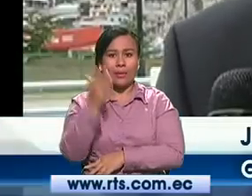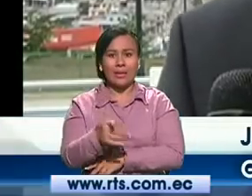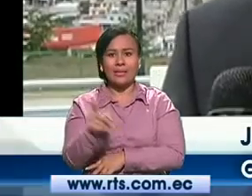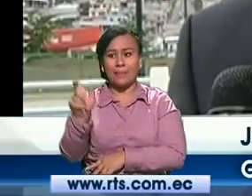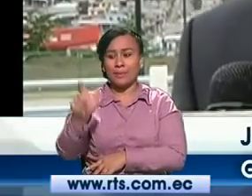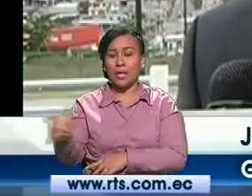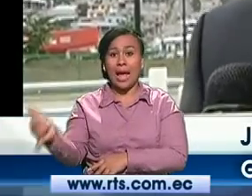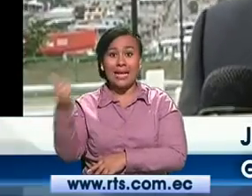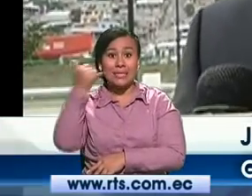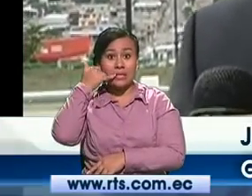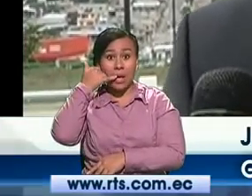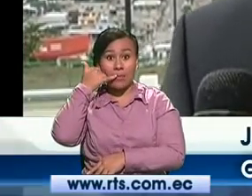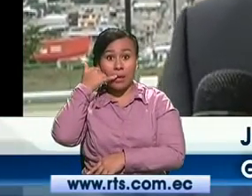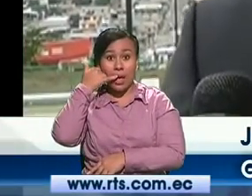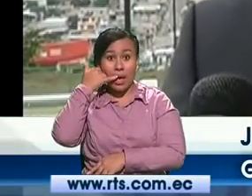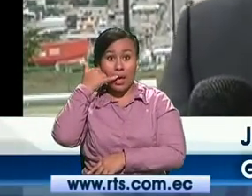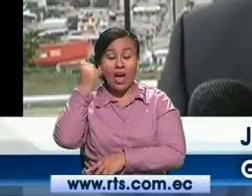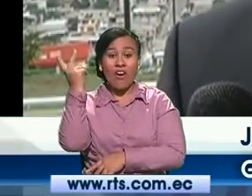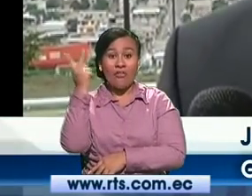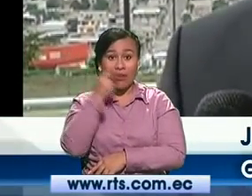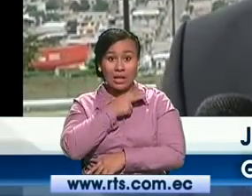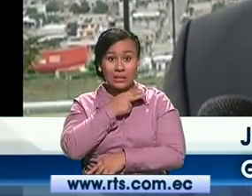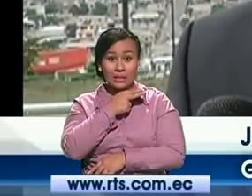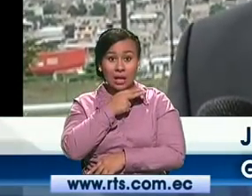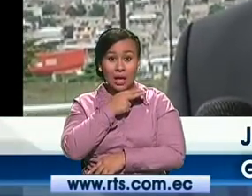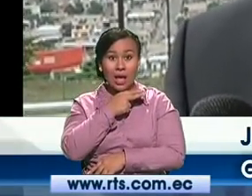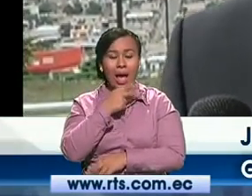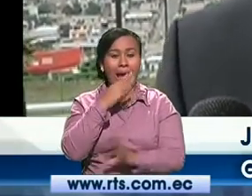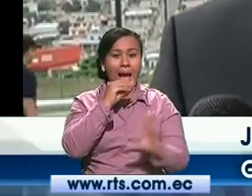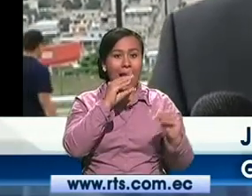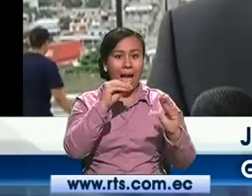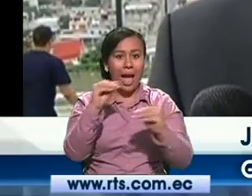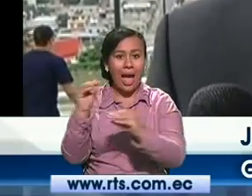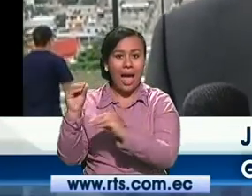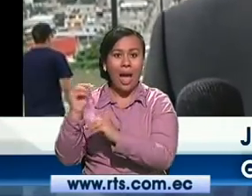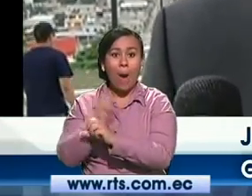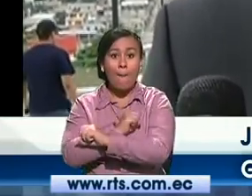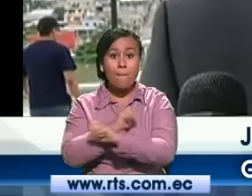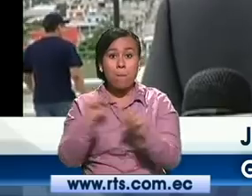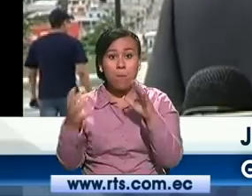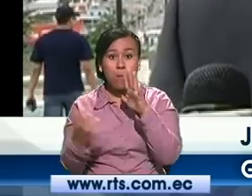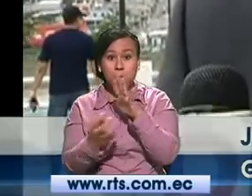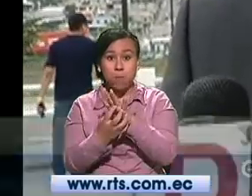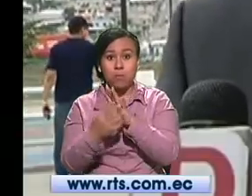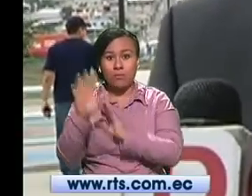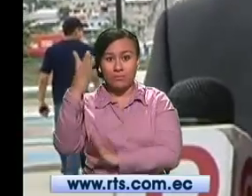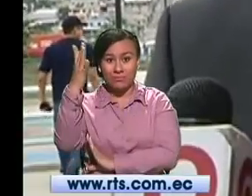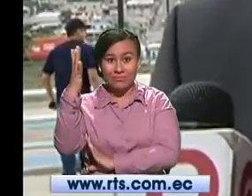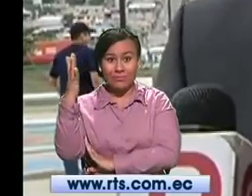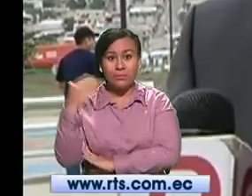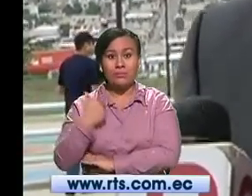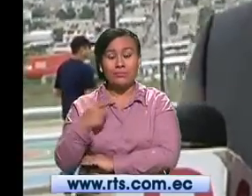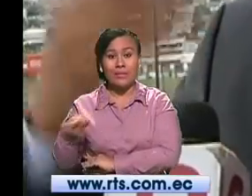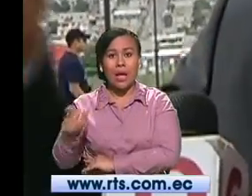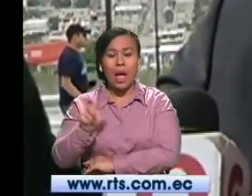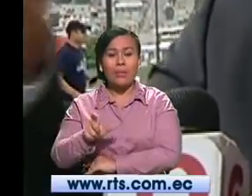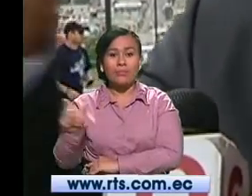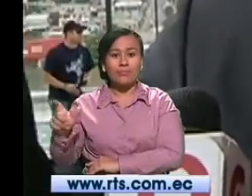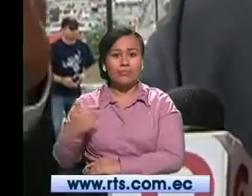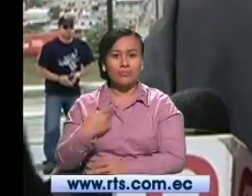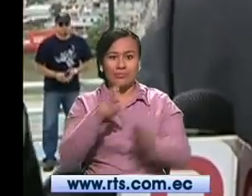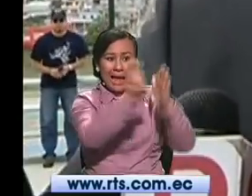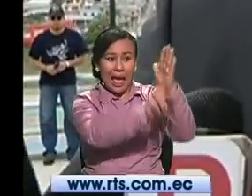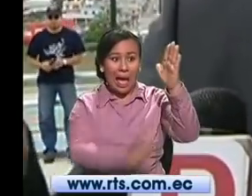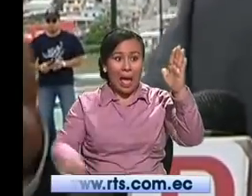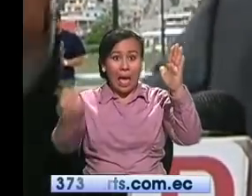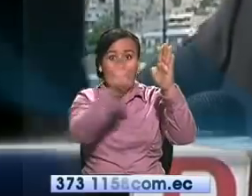terroristas las personas que llamen, mayores de edad obviamente, que hagan este acto de terror, porque evacuar una